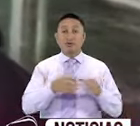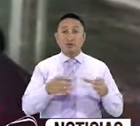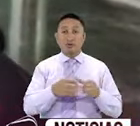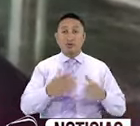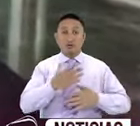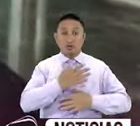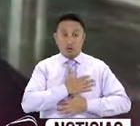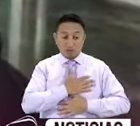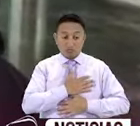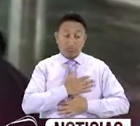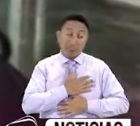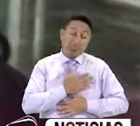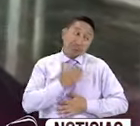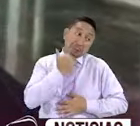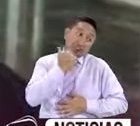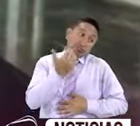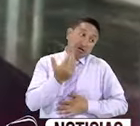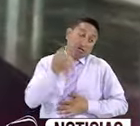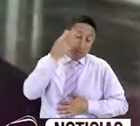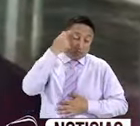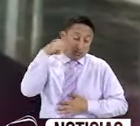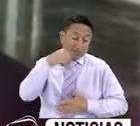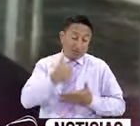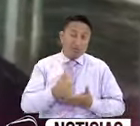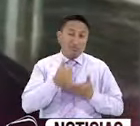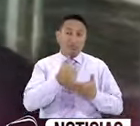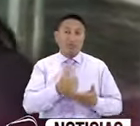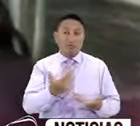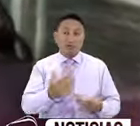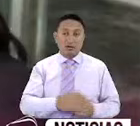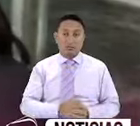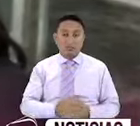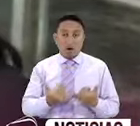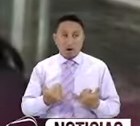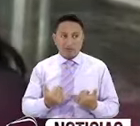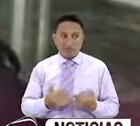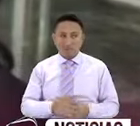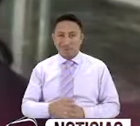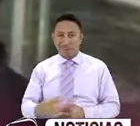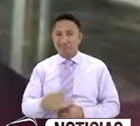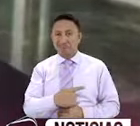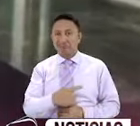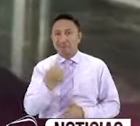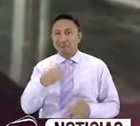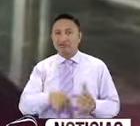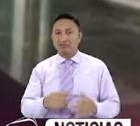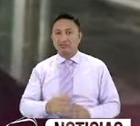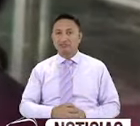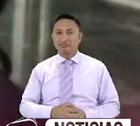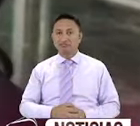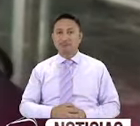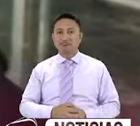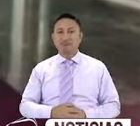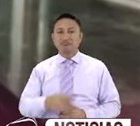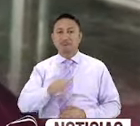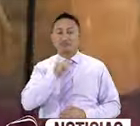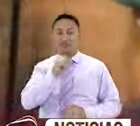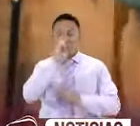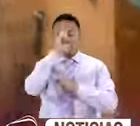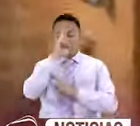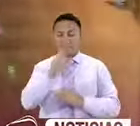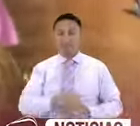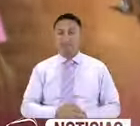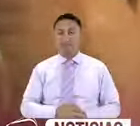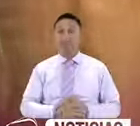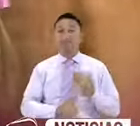forma, pensé que podría servir para algo y me doy cuenta y nos damos cuenta que es una payasada, que son faltas de respeto. La ministra de